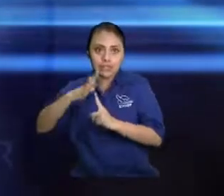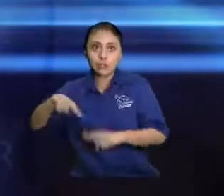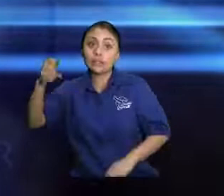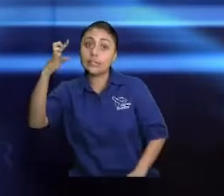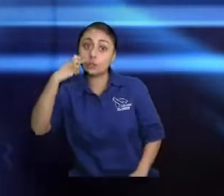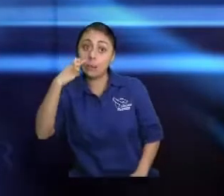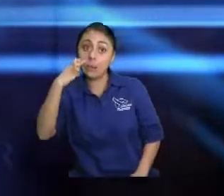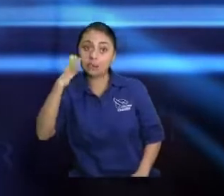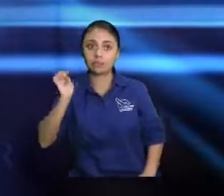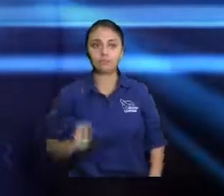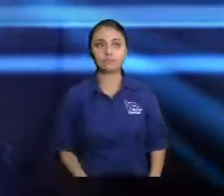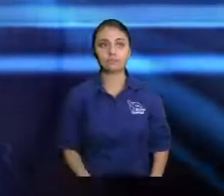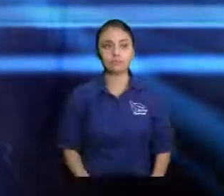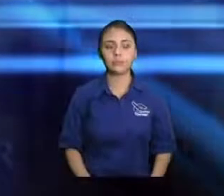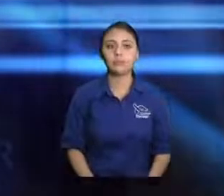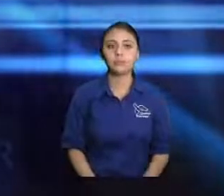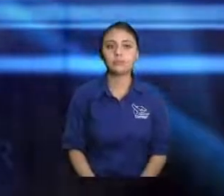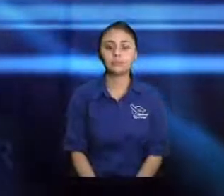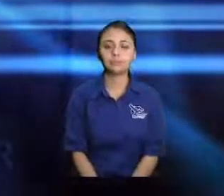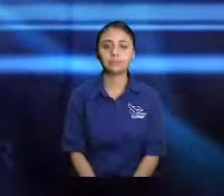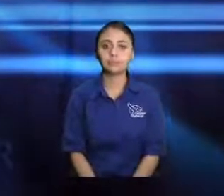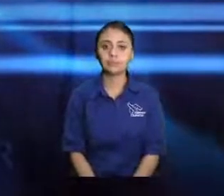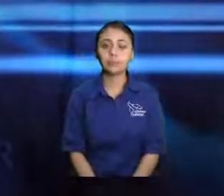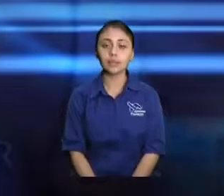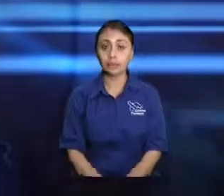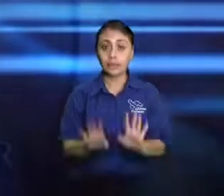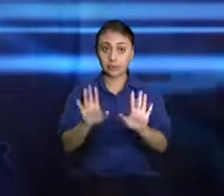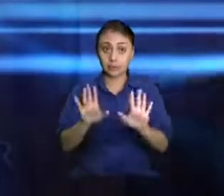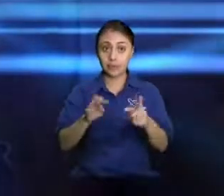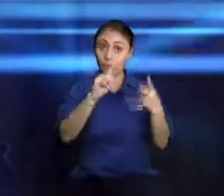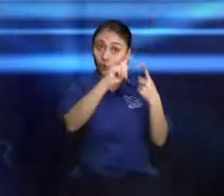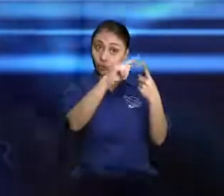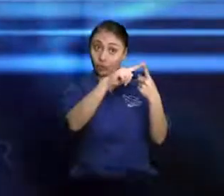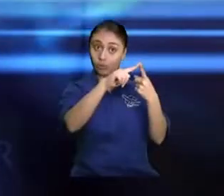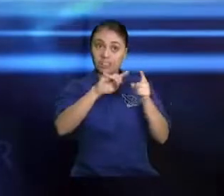se menosprecian? Según acá, se menosprecia el nombre.